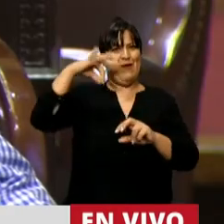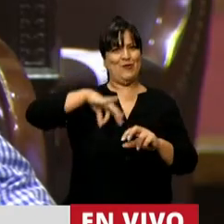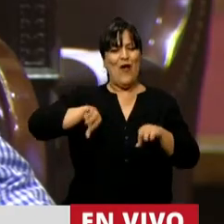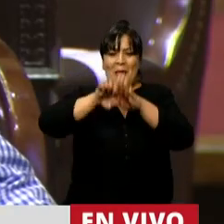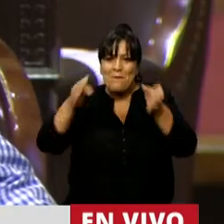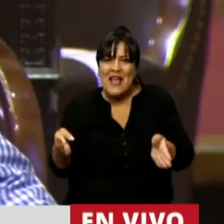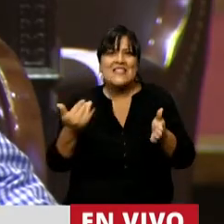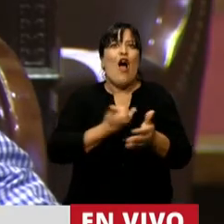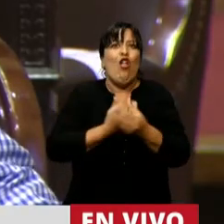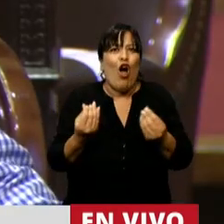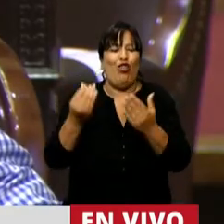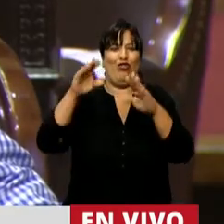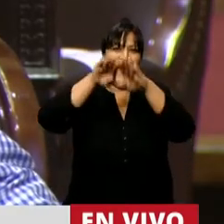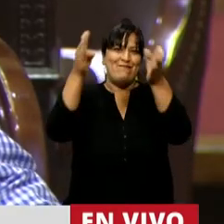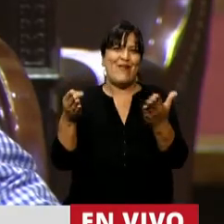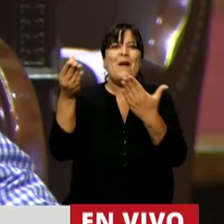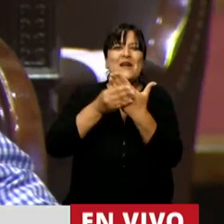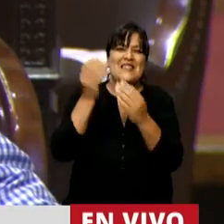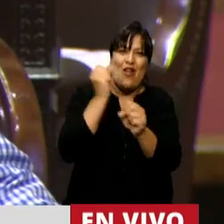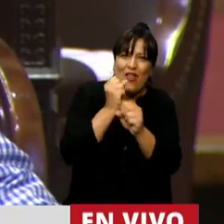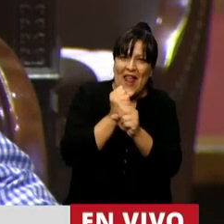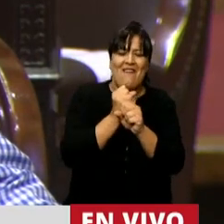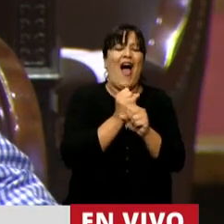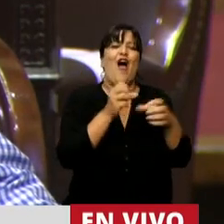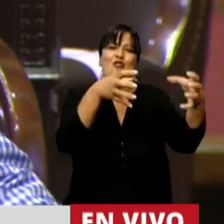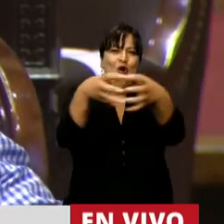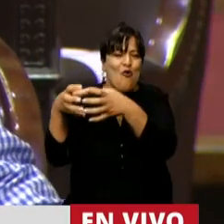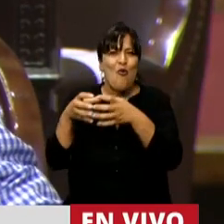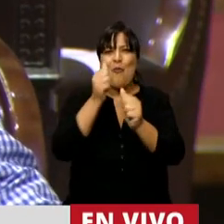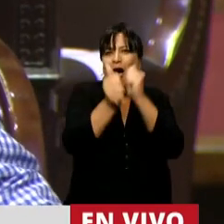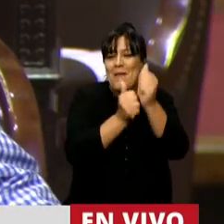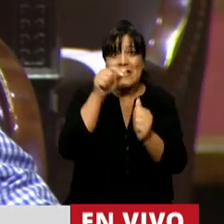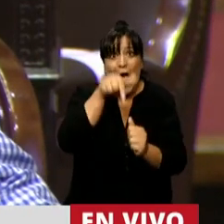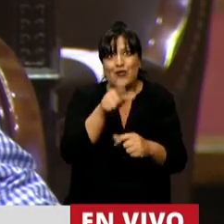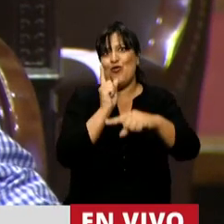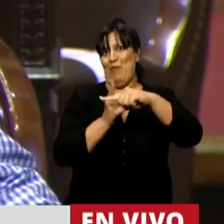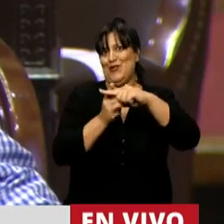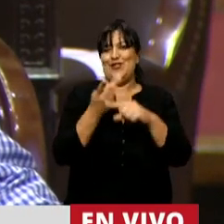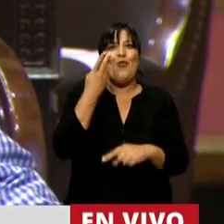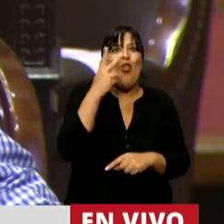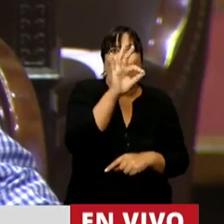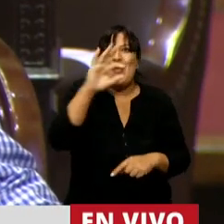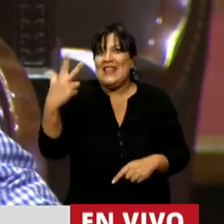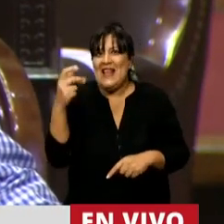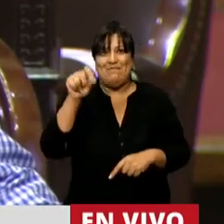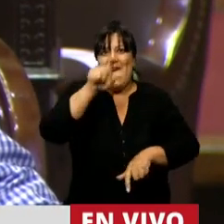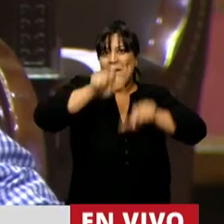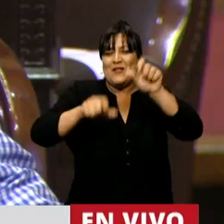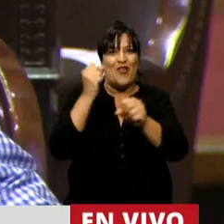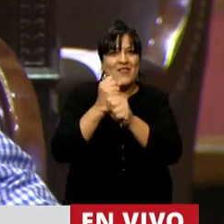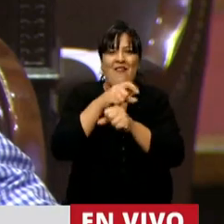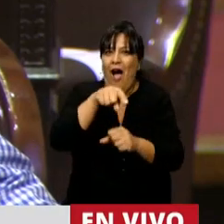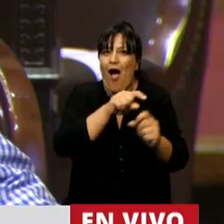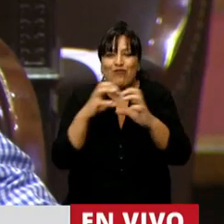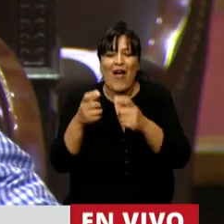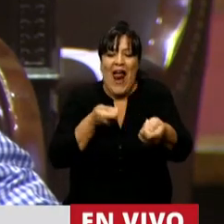Ministerio de Trabajo, en una mesa con las cámaras empresarias. Y esto fue sumamente positivo para los trabajadores, porque negociamos en